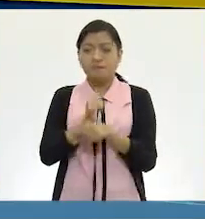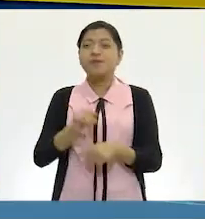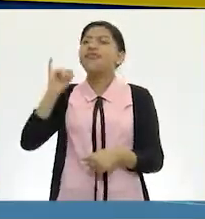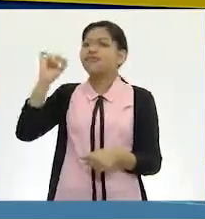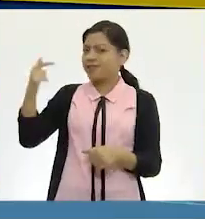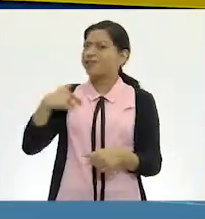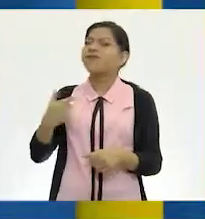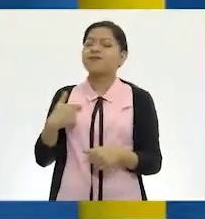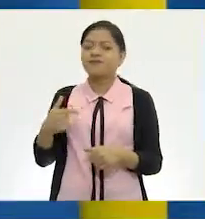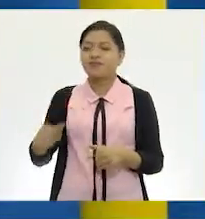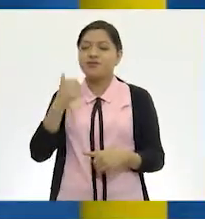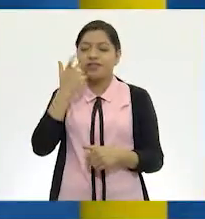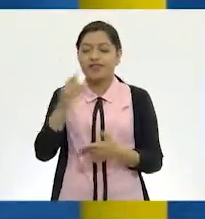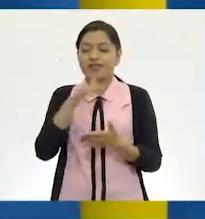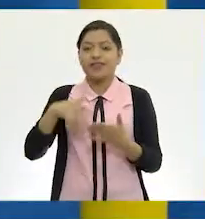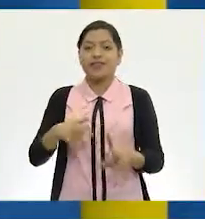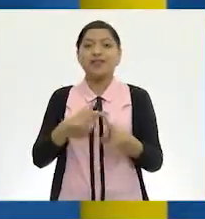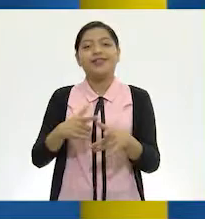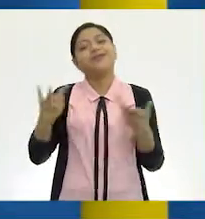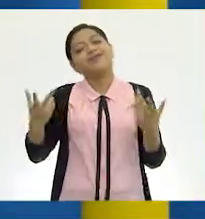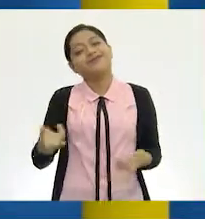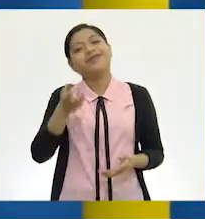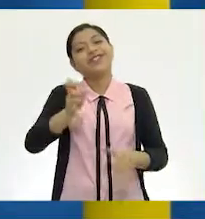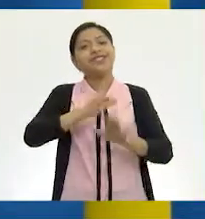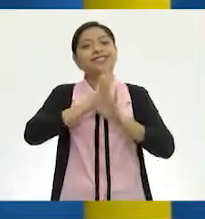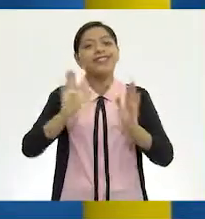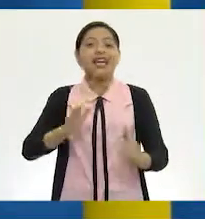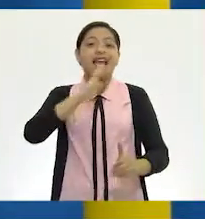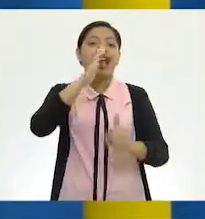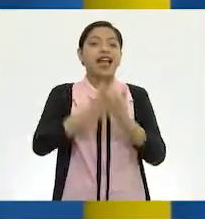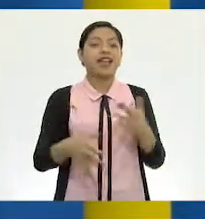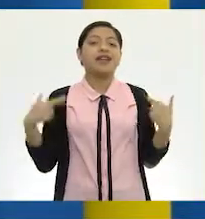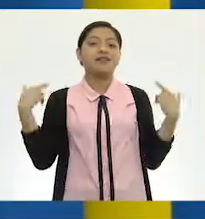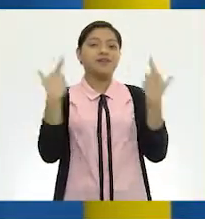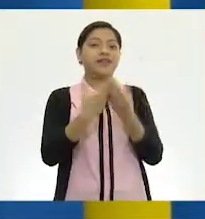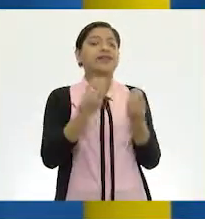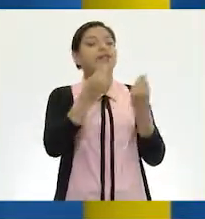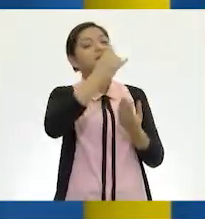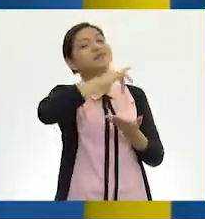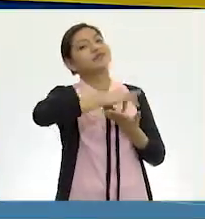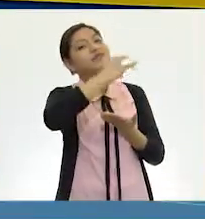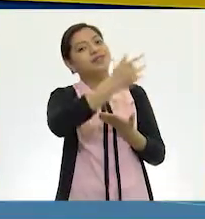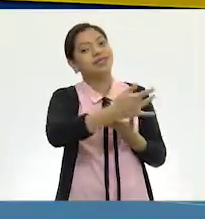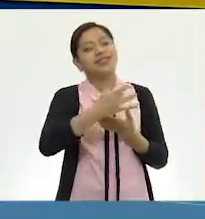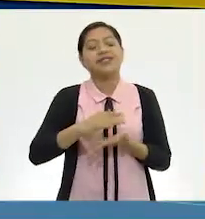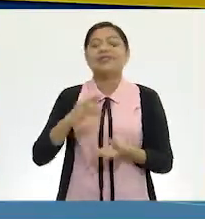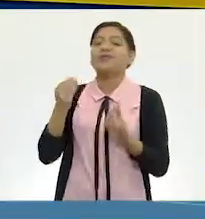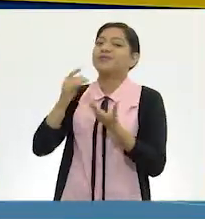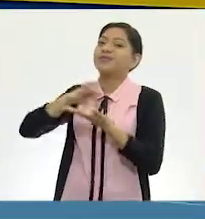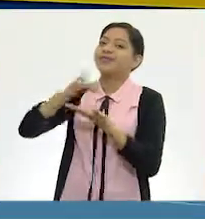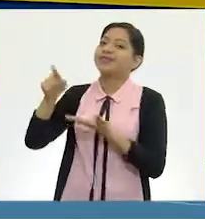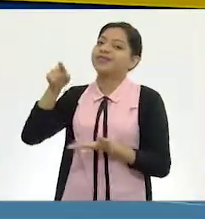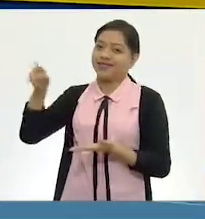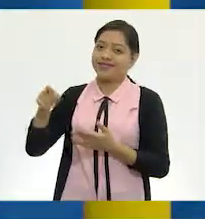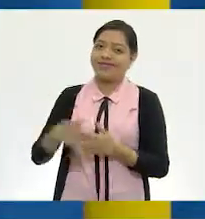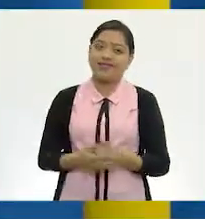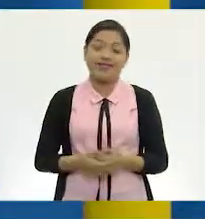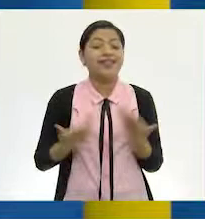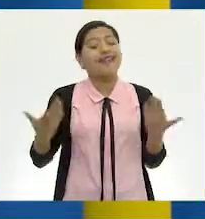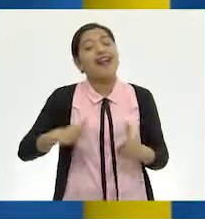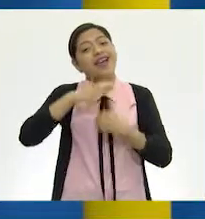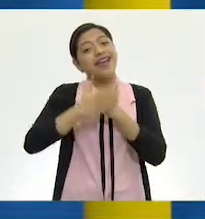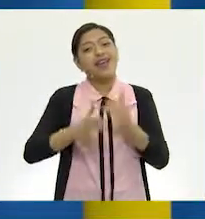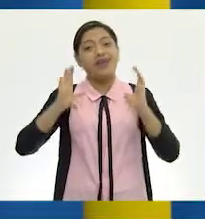bien. Pues así es como hemos terminado, maestra Elvira. Como siempre, muchas gracias. Muchas gracias a ti.